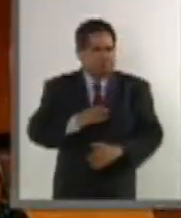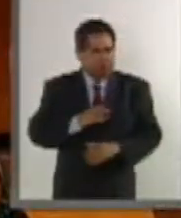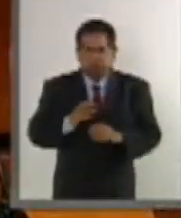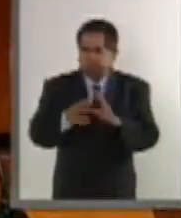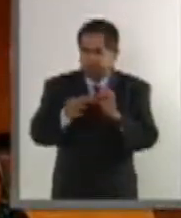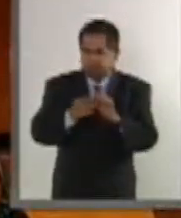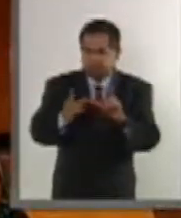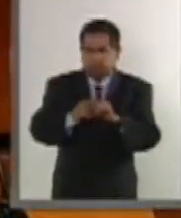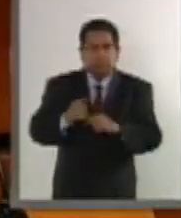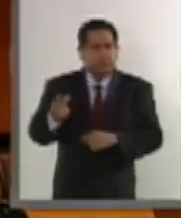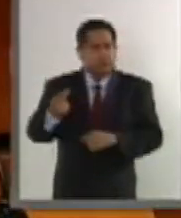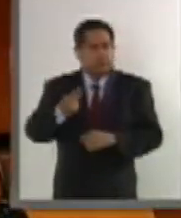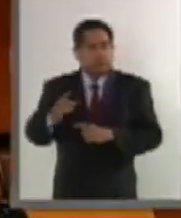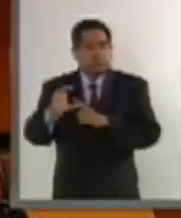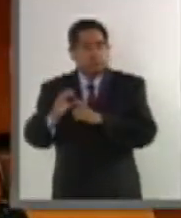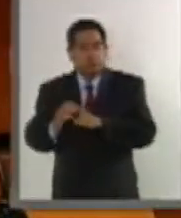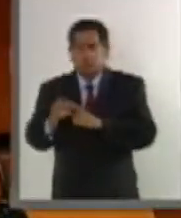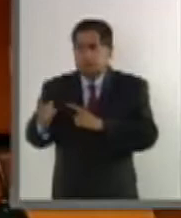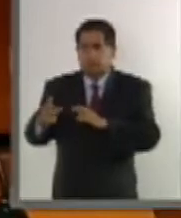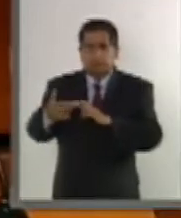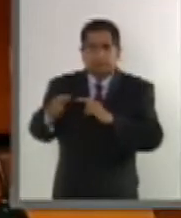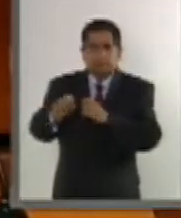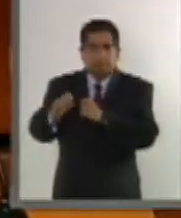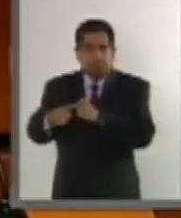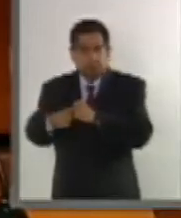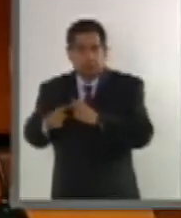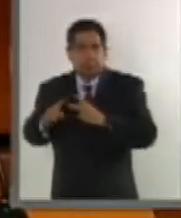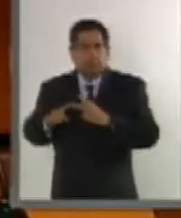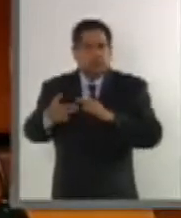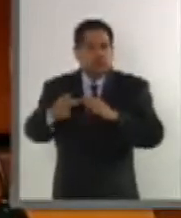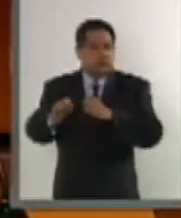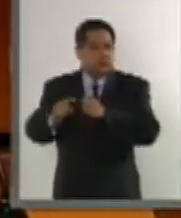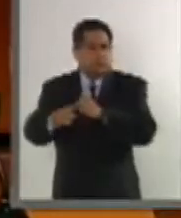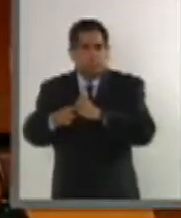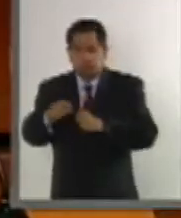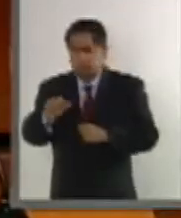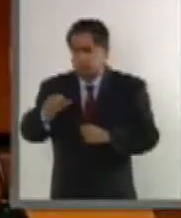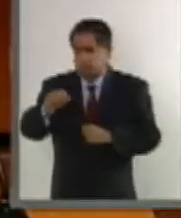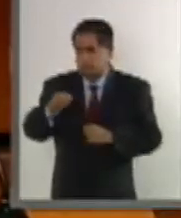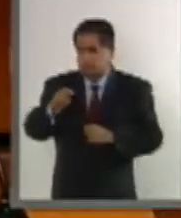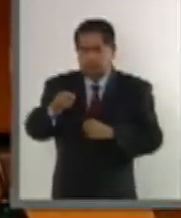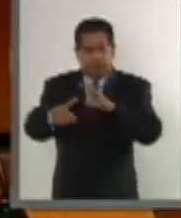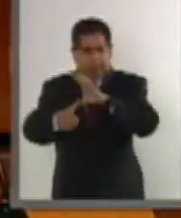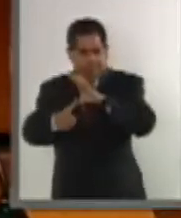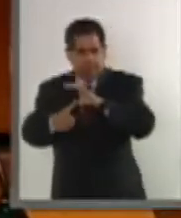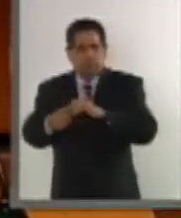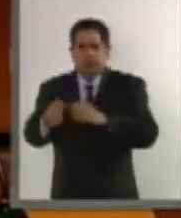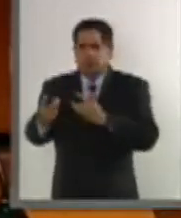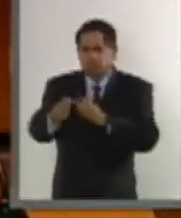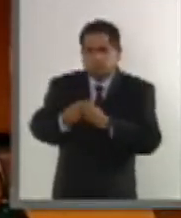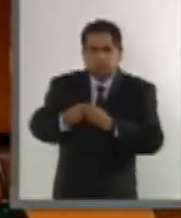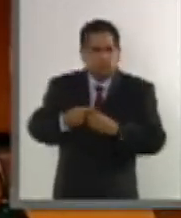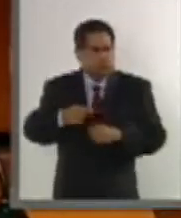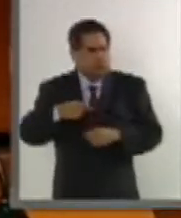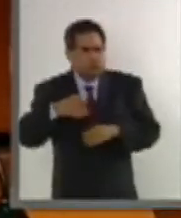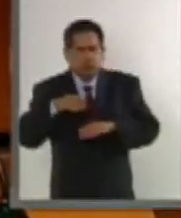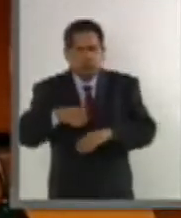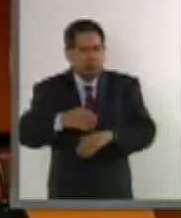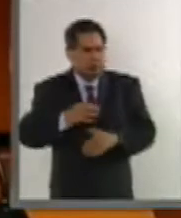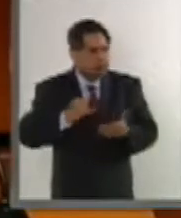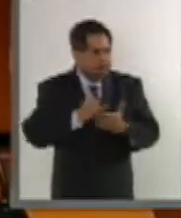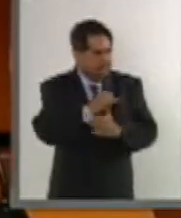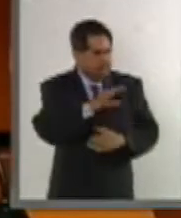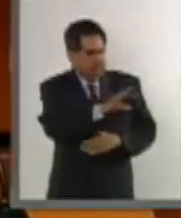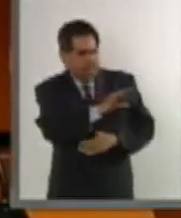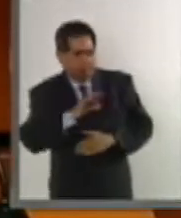proponemos las Comisiones Unidas de Relaciones Exteriores y de Relaciones Exteriores América del Norte sobre los nombramientos realizados por